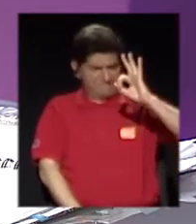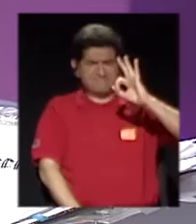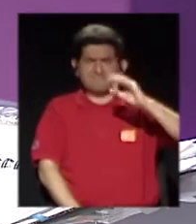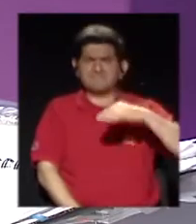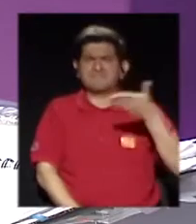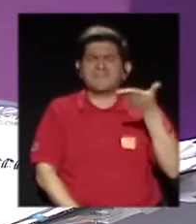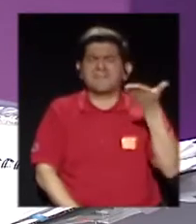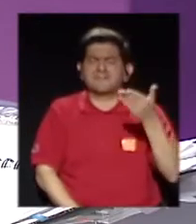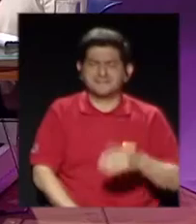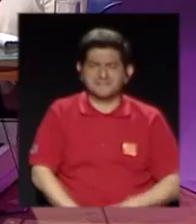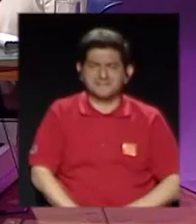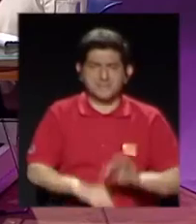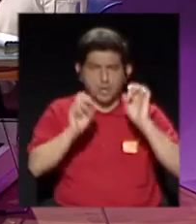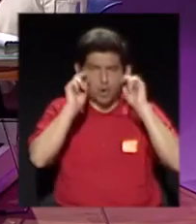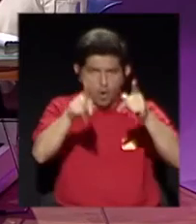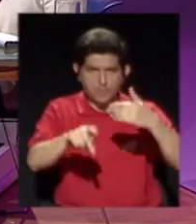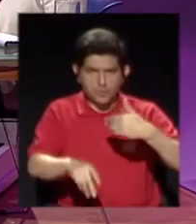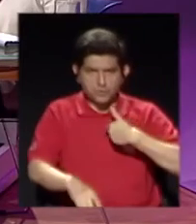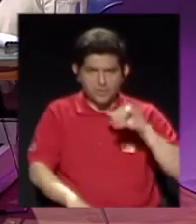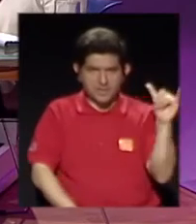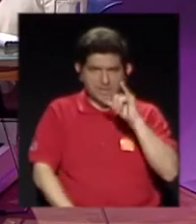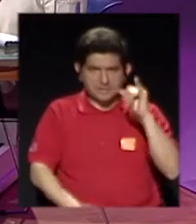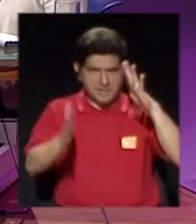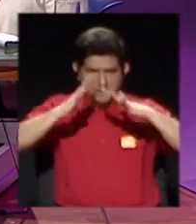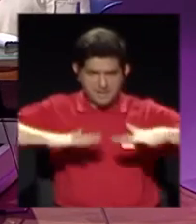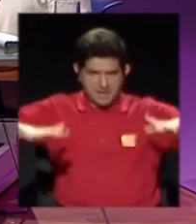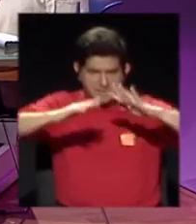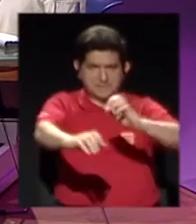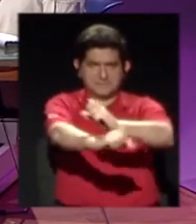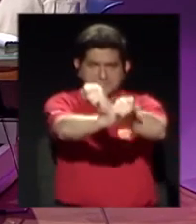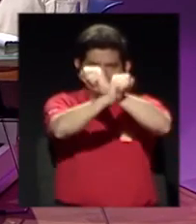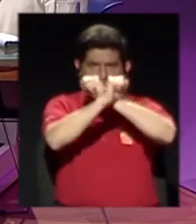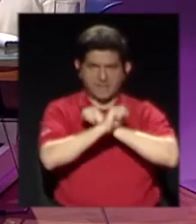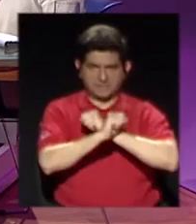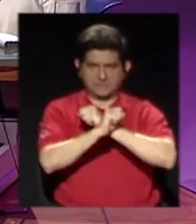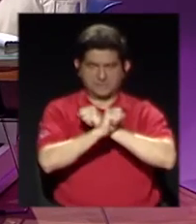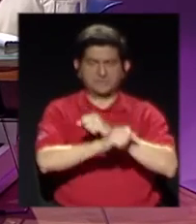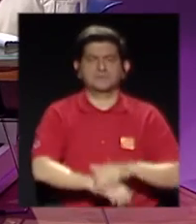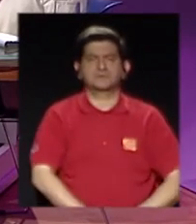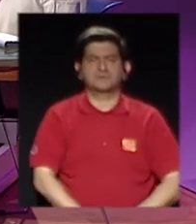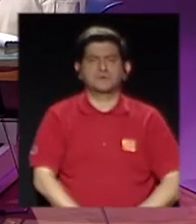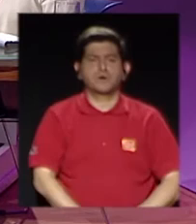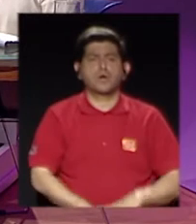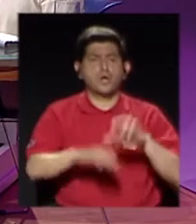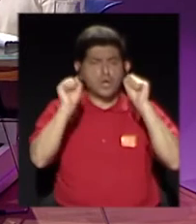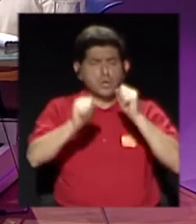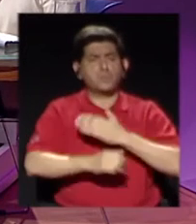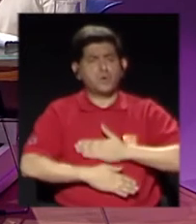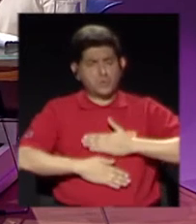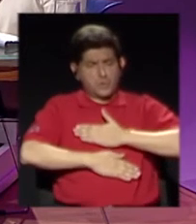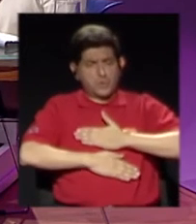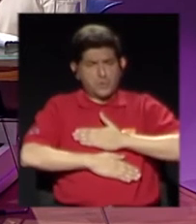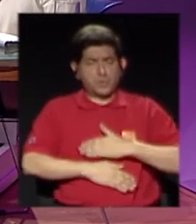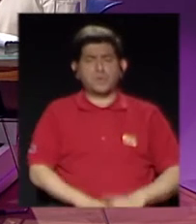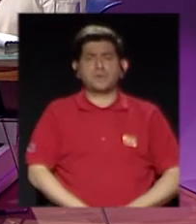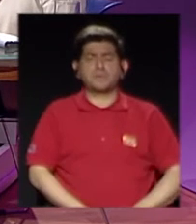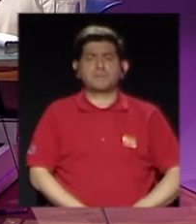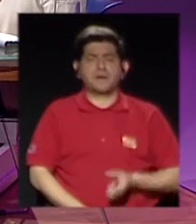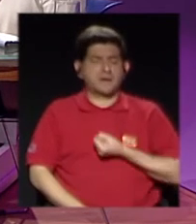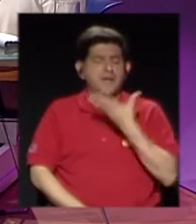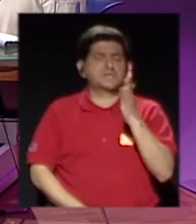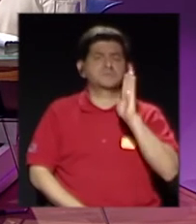con la posibilidad de tener también espacios seguros y edificantes para profesar su fe